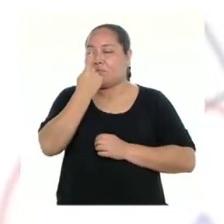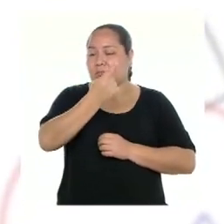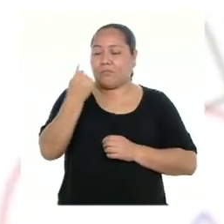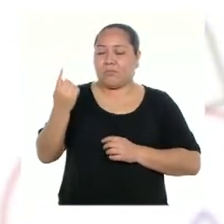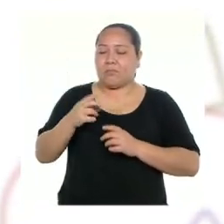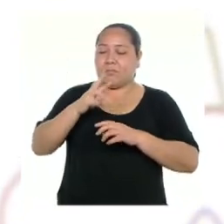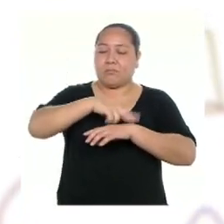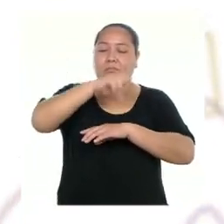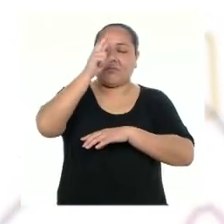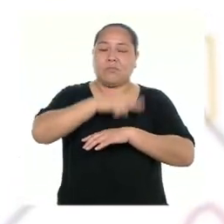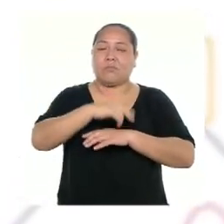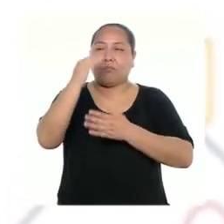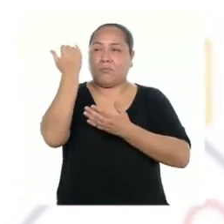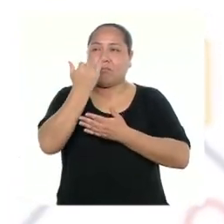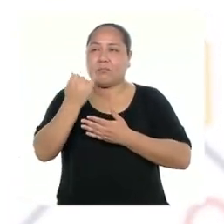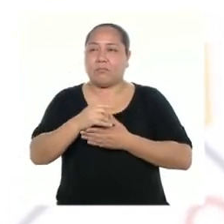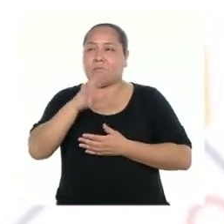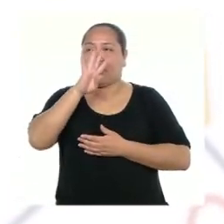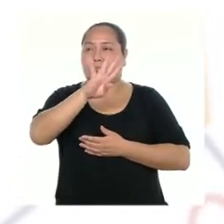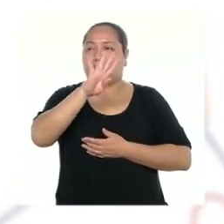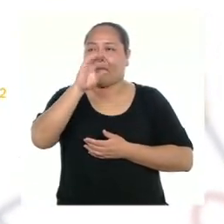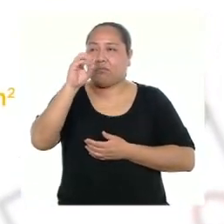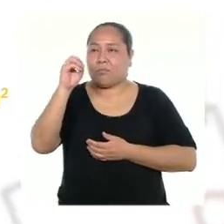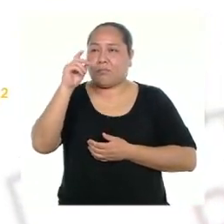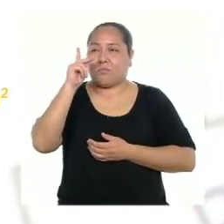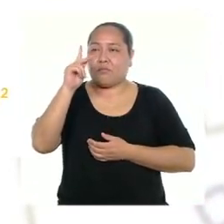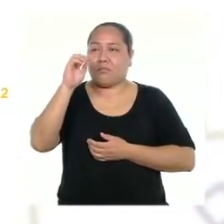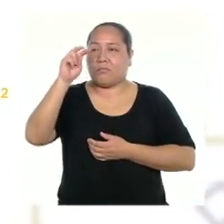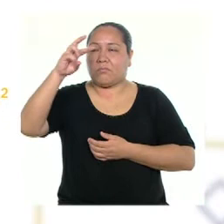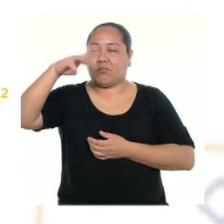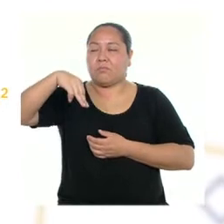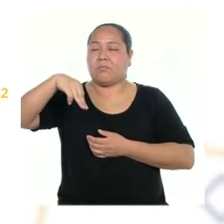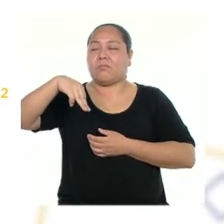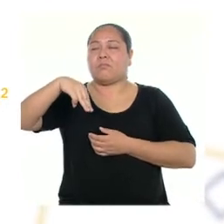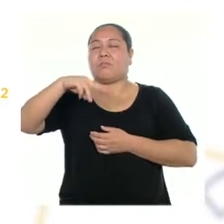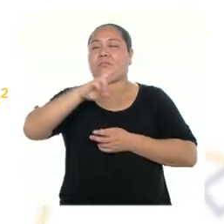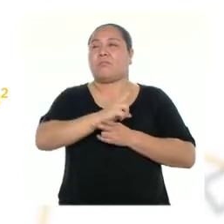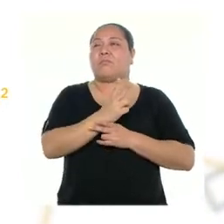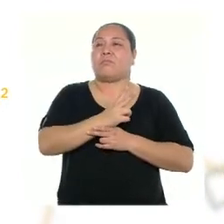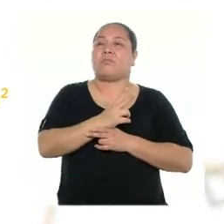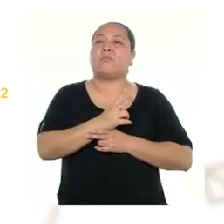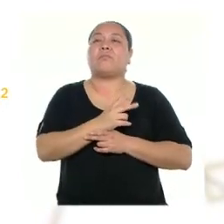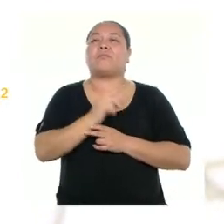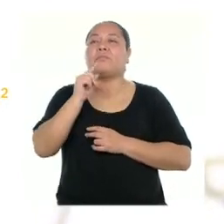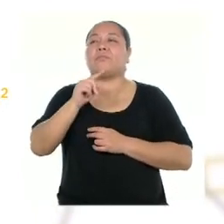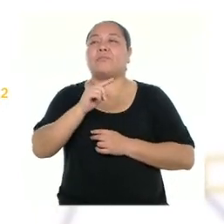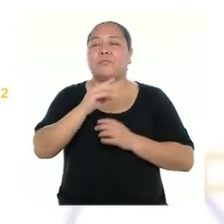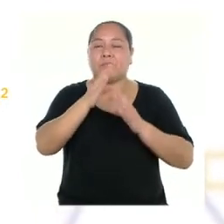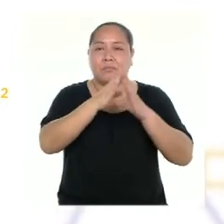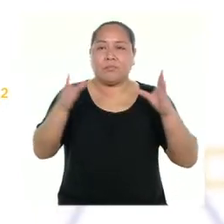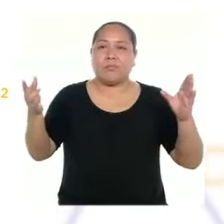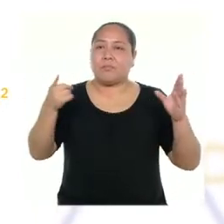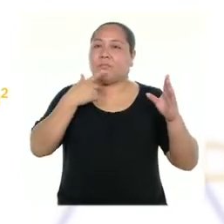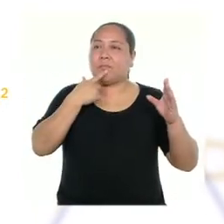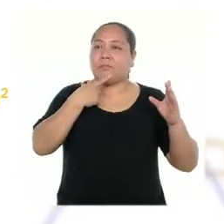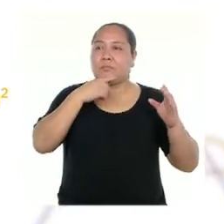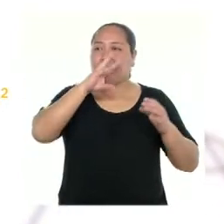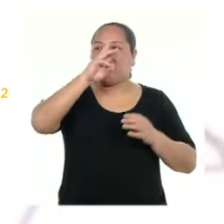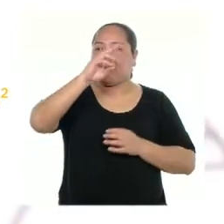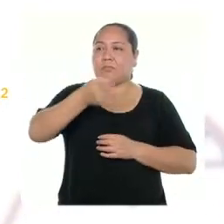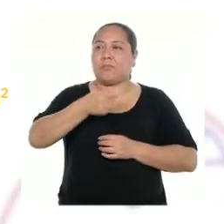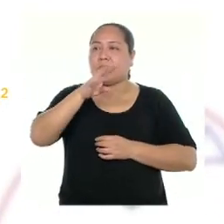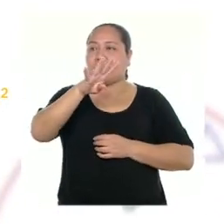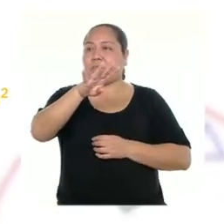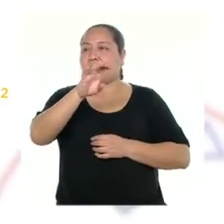en celeste es 400 kilómetros cuadrados. Y de cada región sombreada en amarillo es 6.400 kilómetros cuadrados. Y